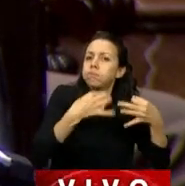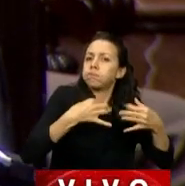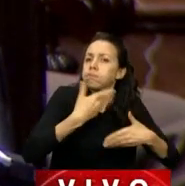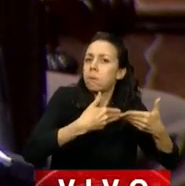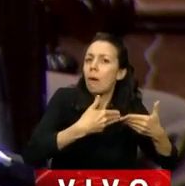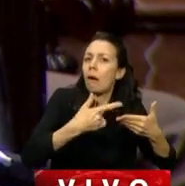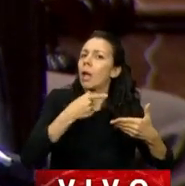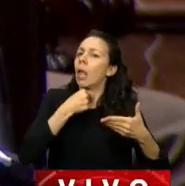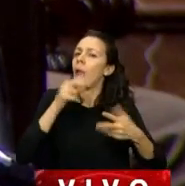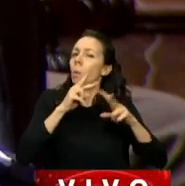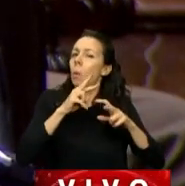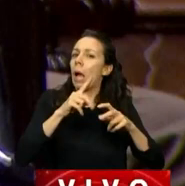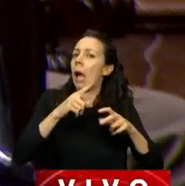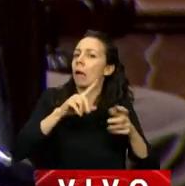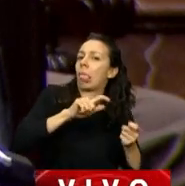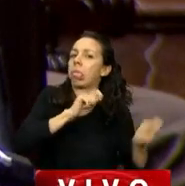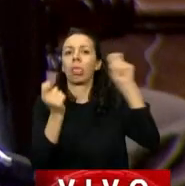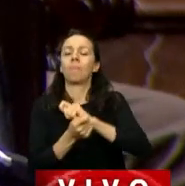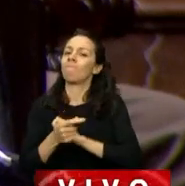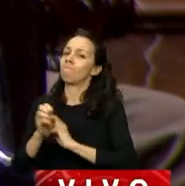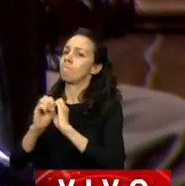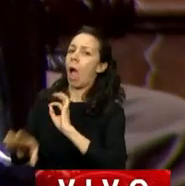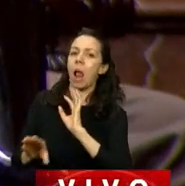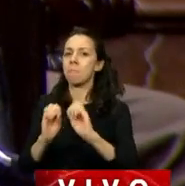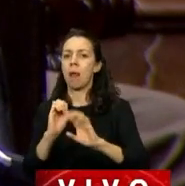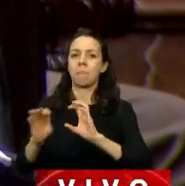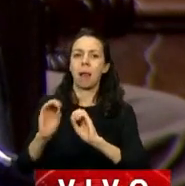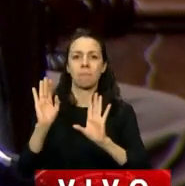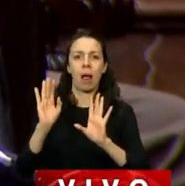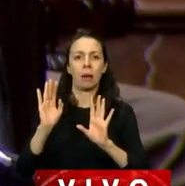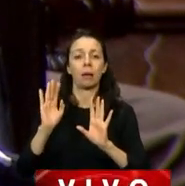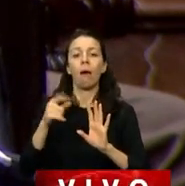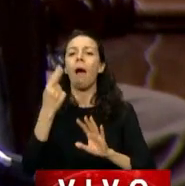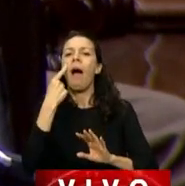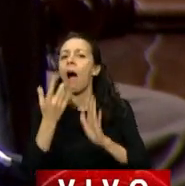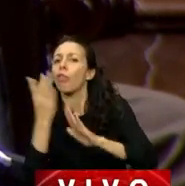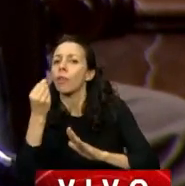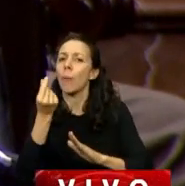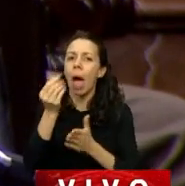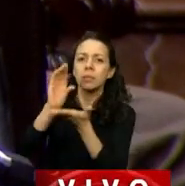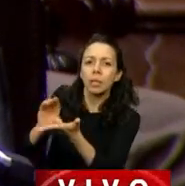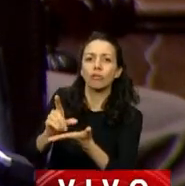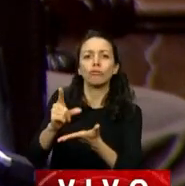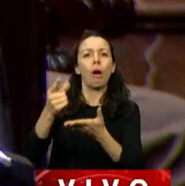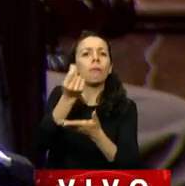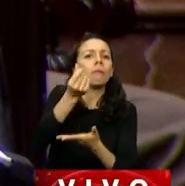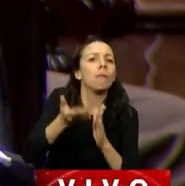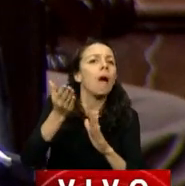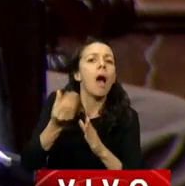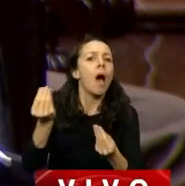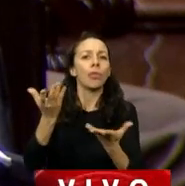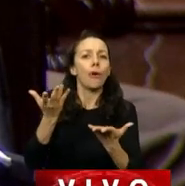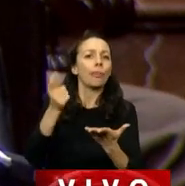malo. Cuando empiezan a decir que quieren saber a dónde van las asignaciones, los recursos, y